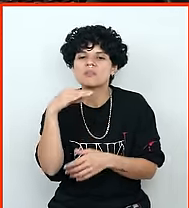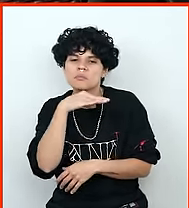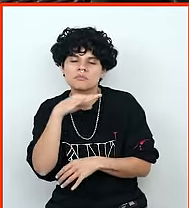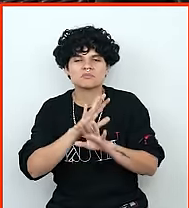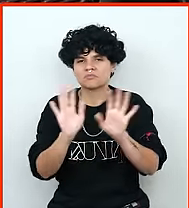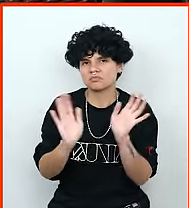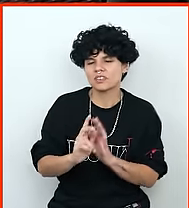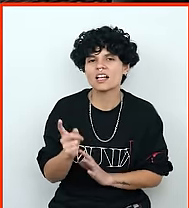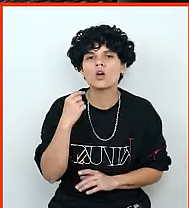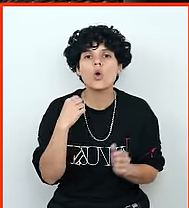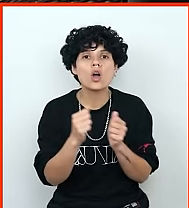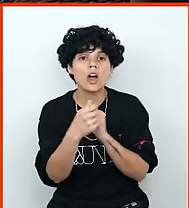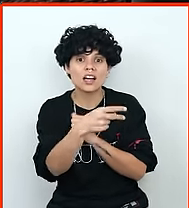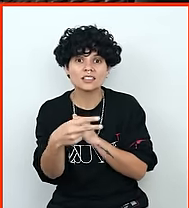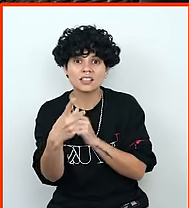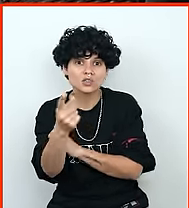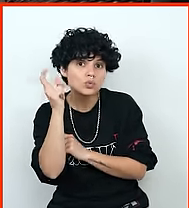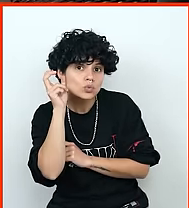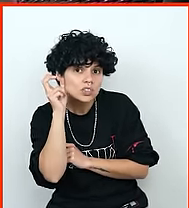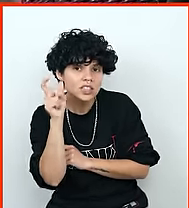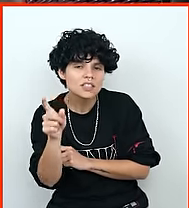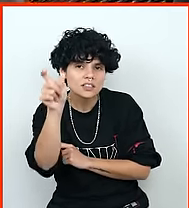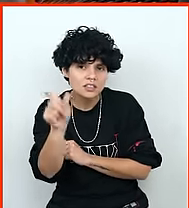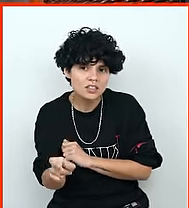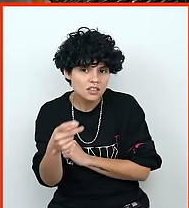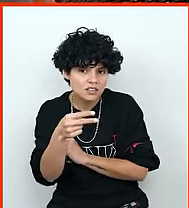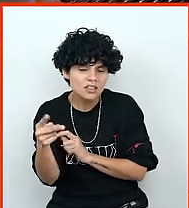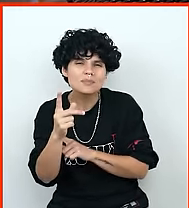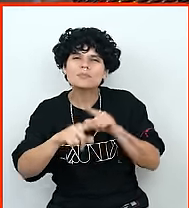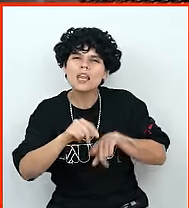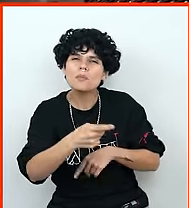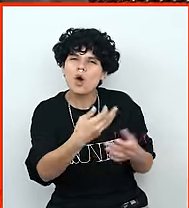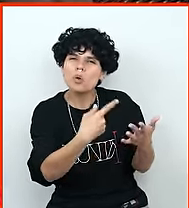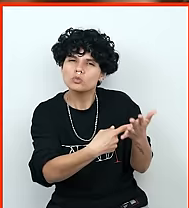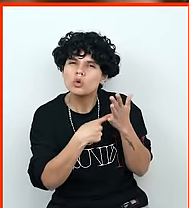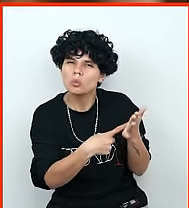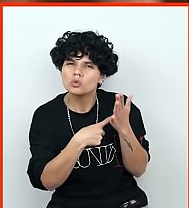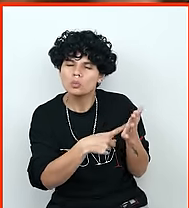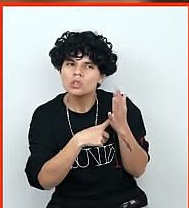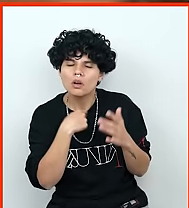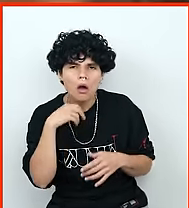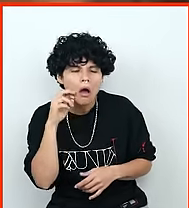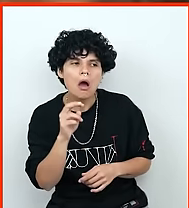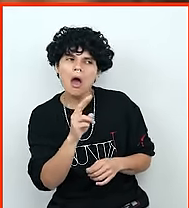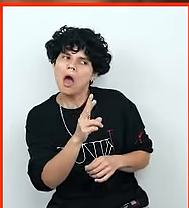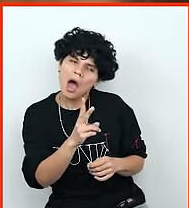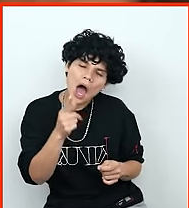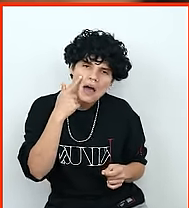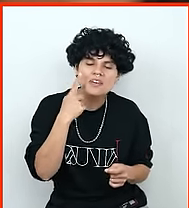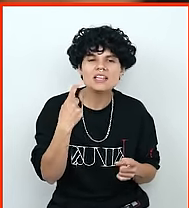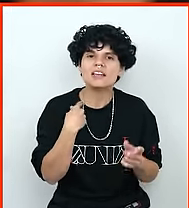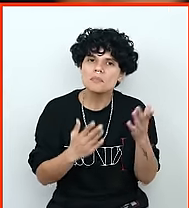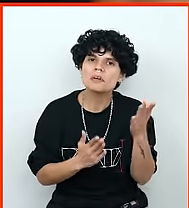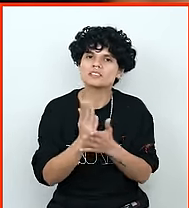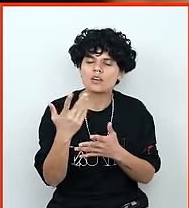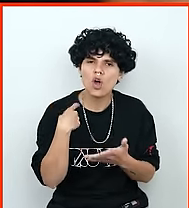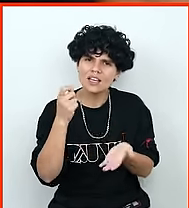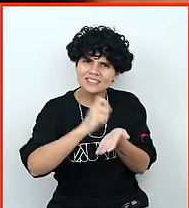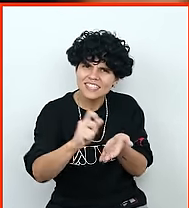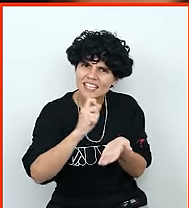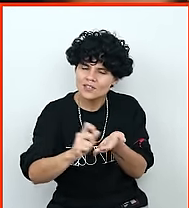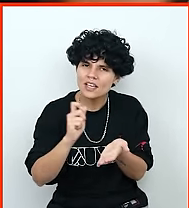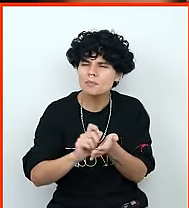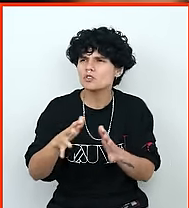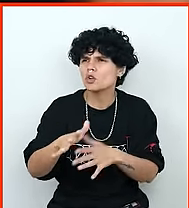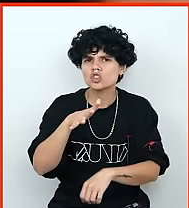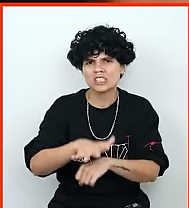después, que escucho a Doble H, y ya motivado por las cosas que me ha mostrado mi primo, yo voy a empezar a intentarlo, ¿cachai? Y ahí empiezo a escribir.